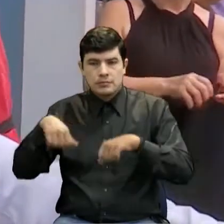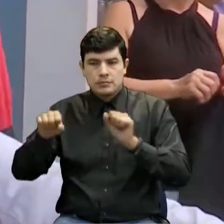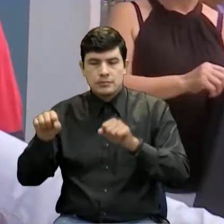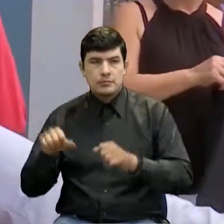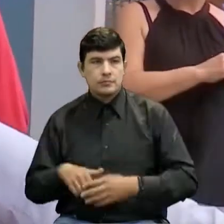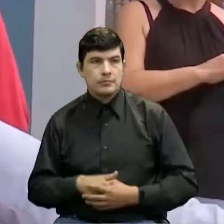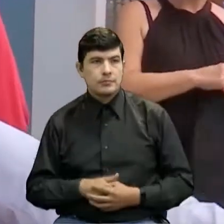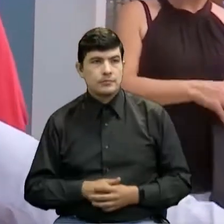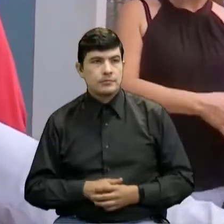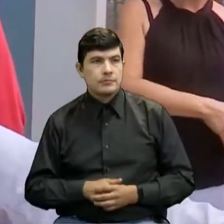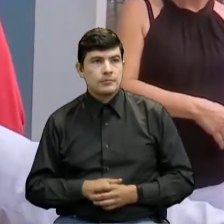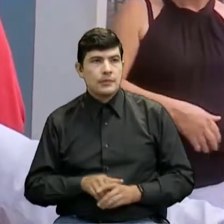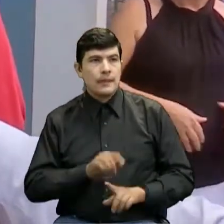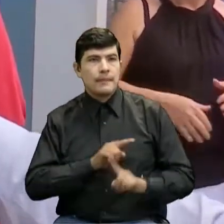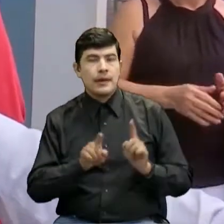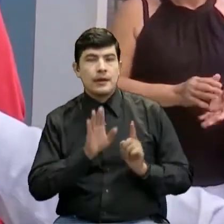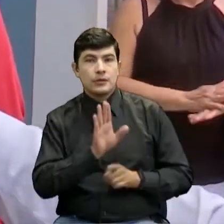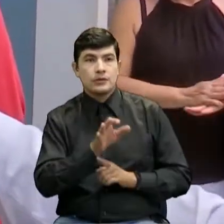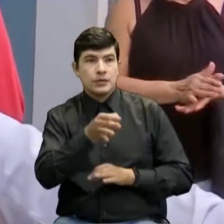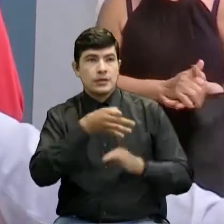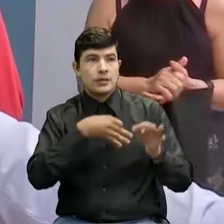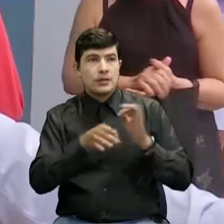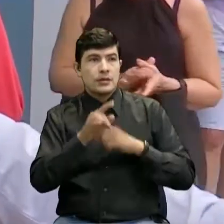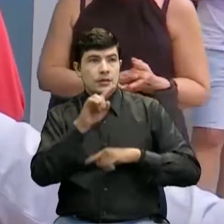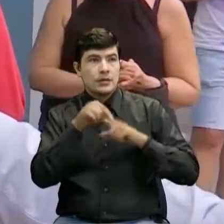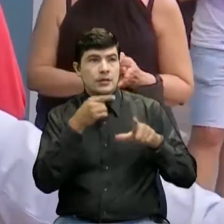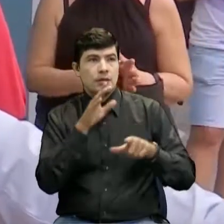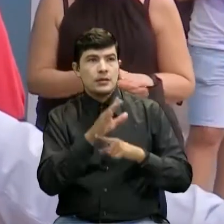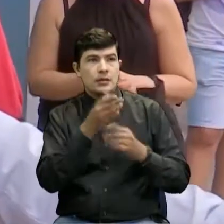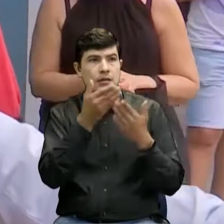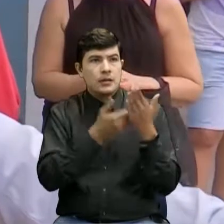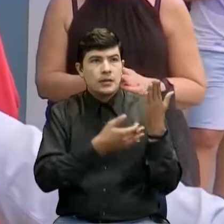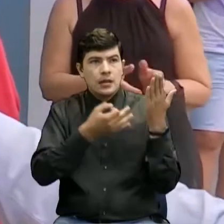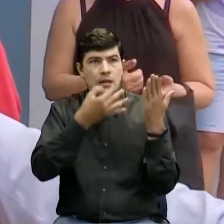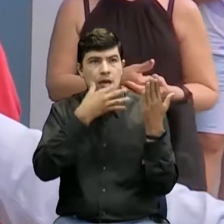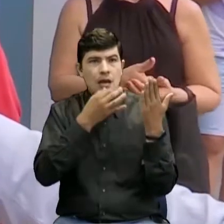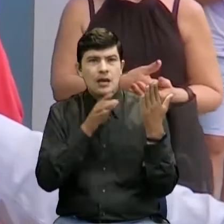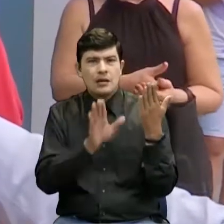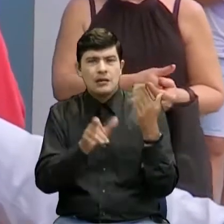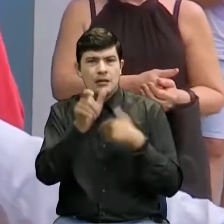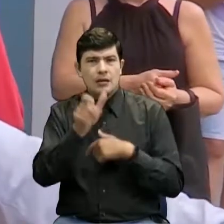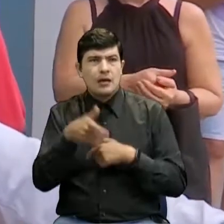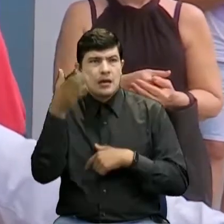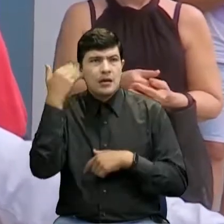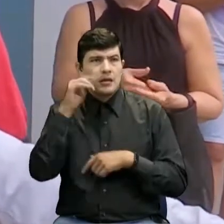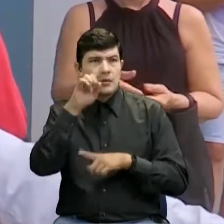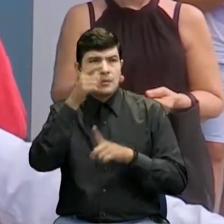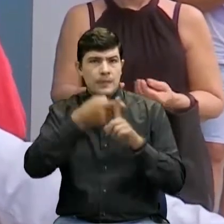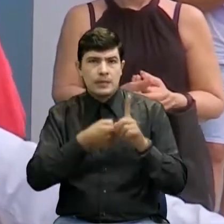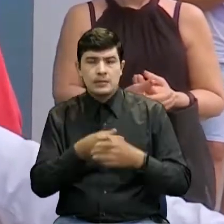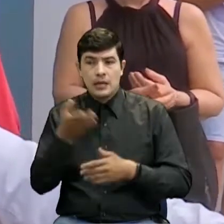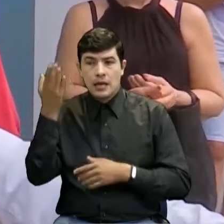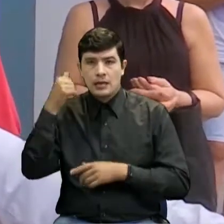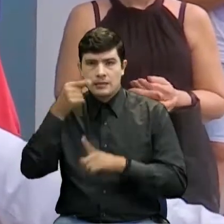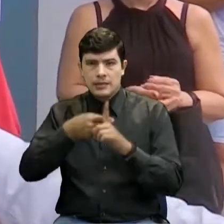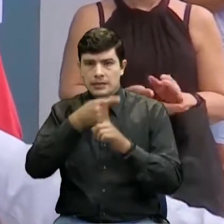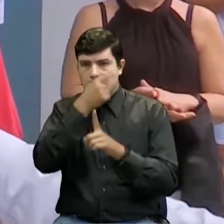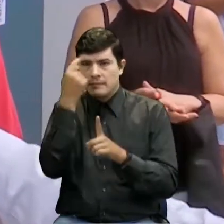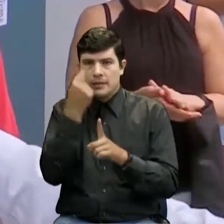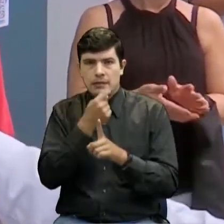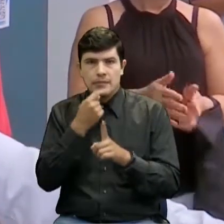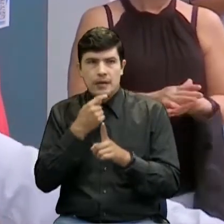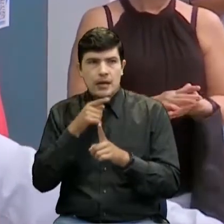pero la cliente demandará reclamar una medicina que ya pidió hace un mes el mes de septiembre